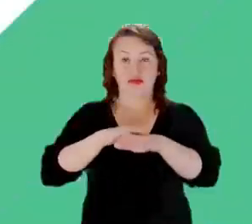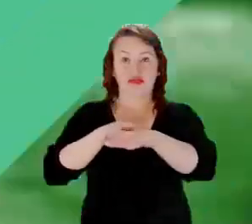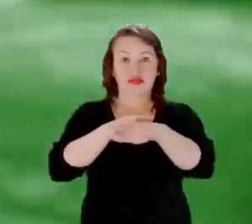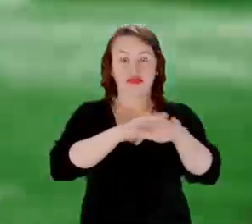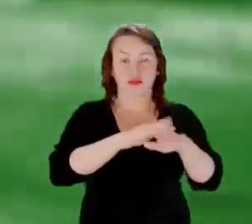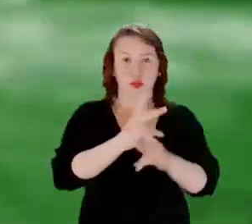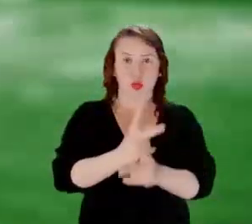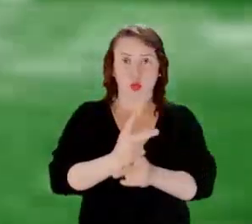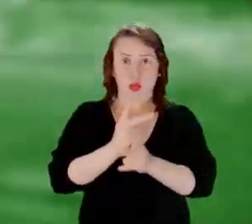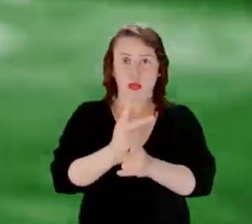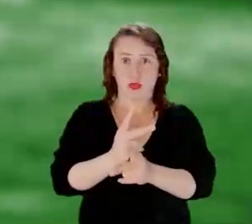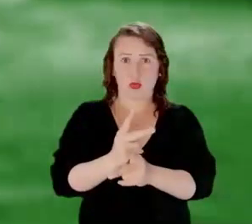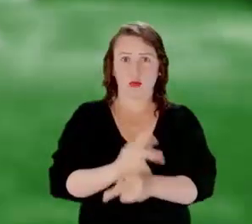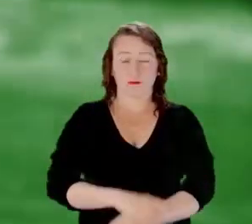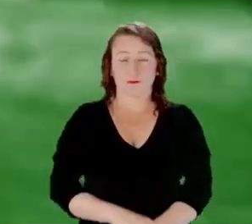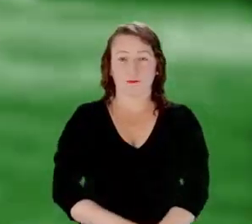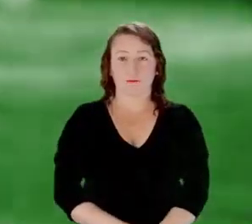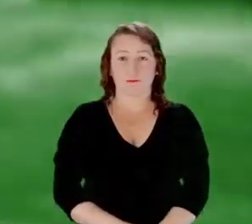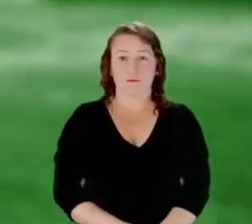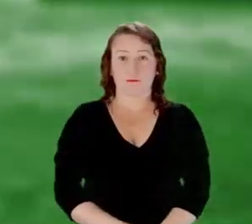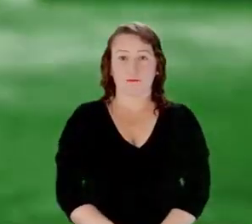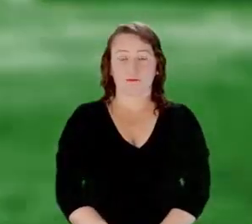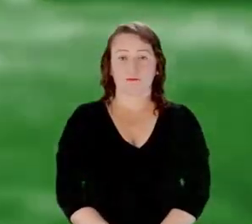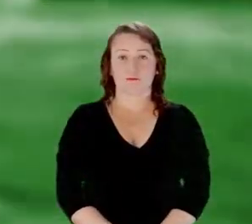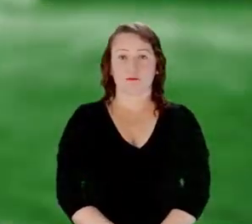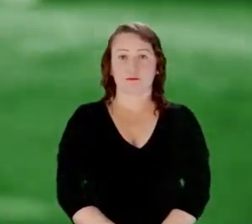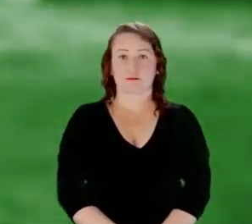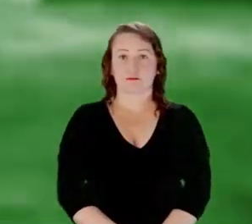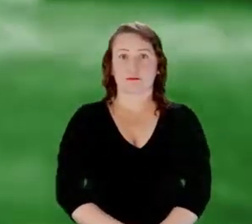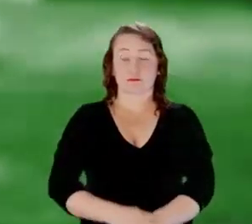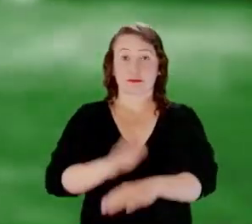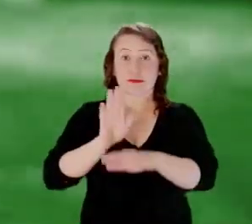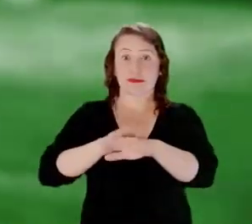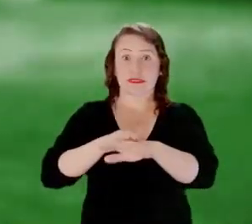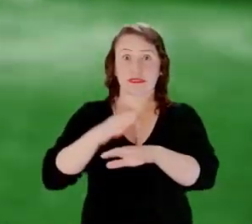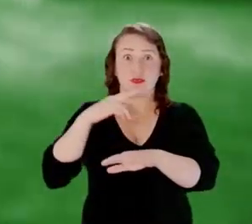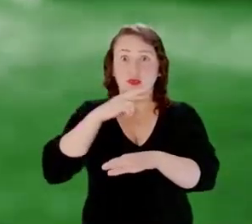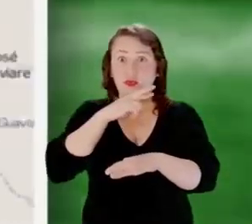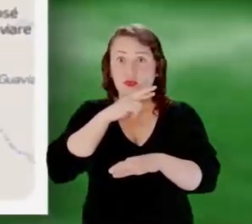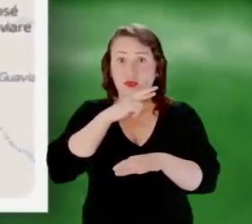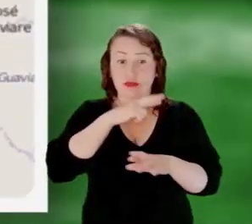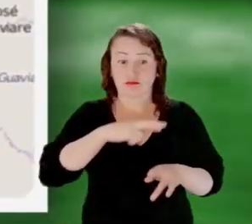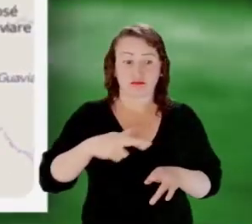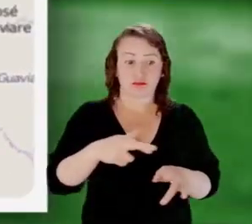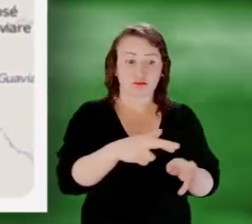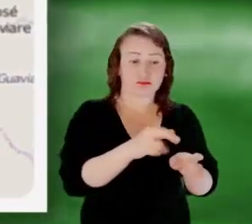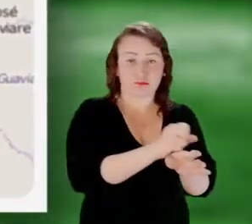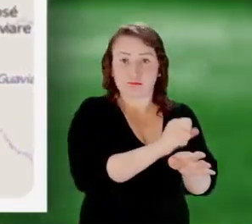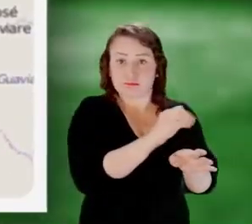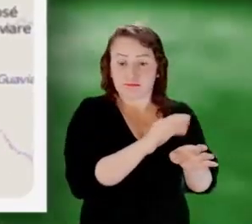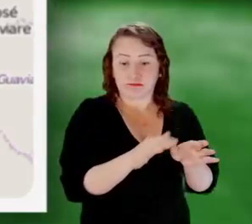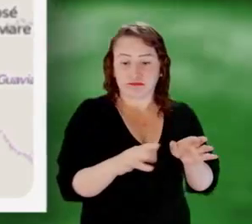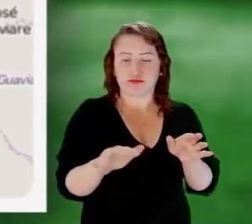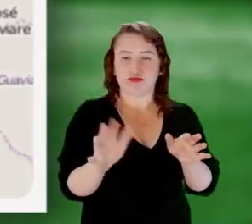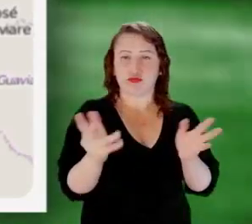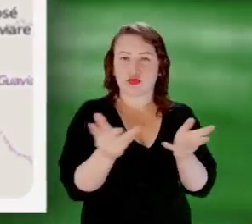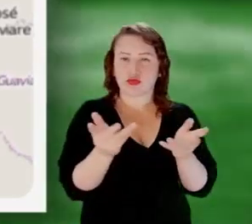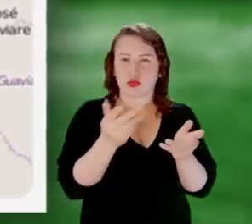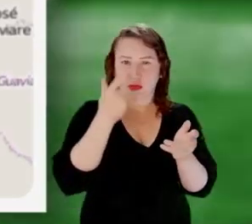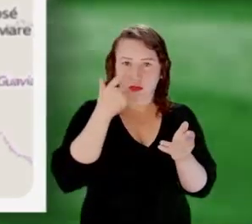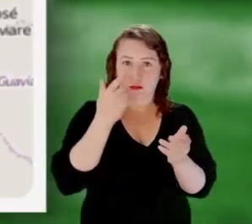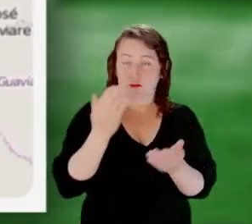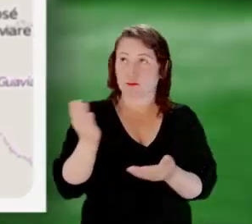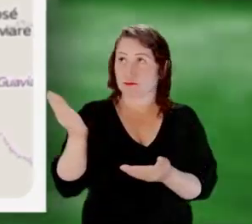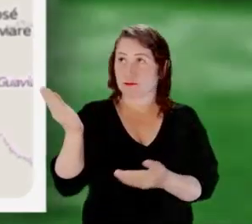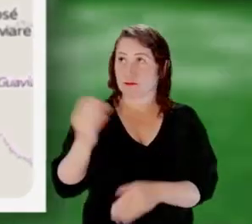A continuación, los invitamos a conocer las alertas que se encuentran activas. Alerta roja por desbordamiento de la quebrada